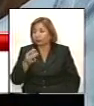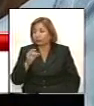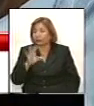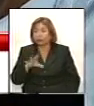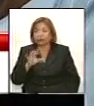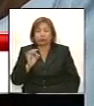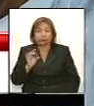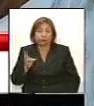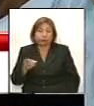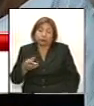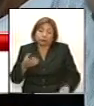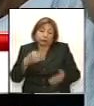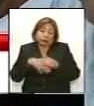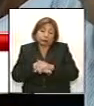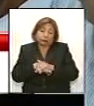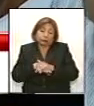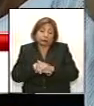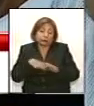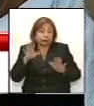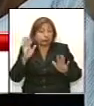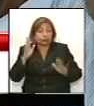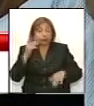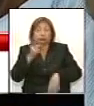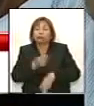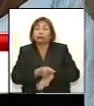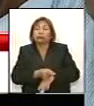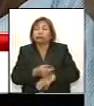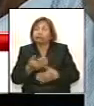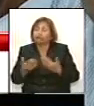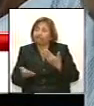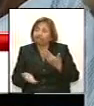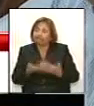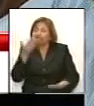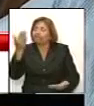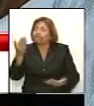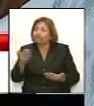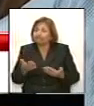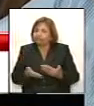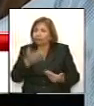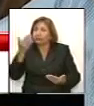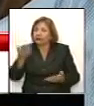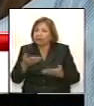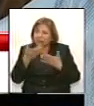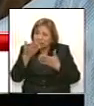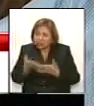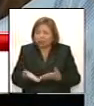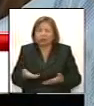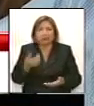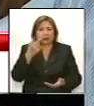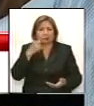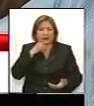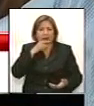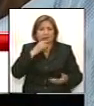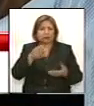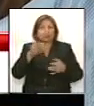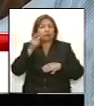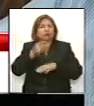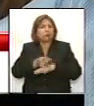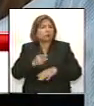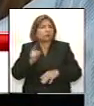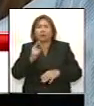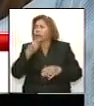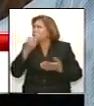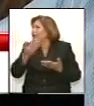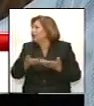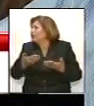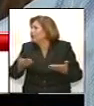¿no? Hasta que pueda ingresar la denuncia. El tema, como le digo, es darle facilidades en ese caso al usuario, a la víctima, de que ingrese la denuncia y esto no sea en